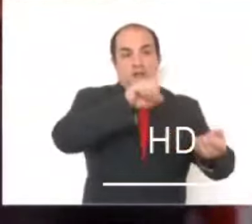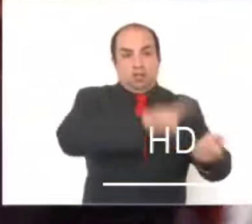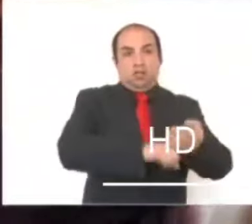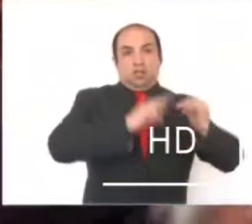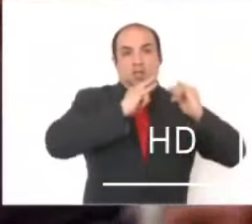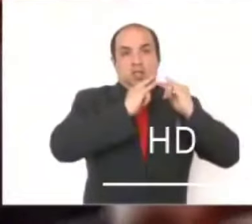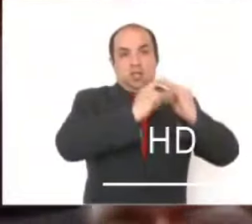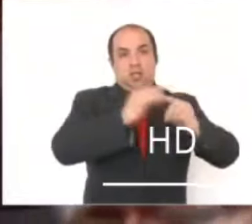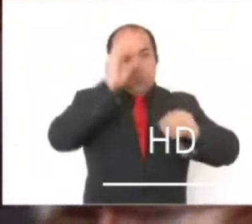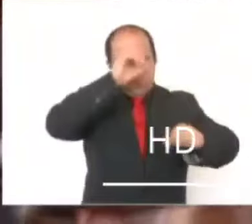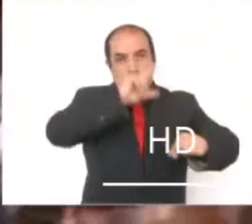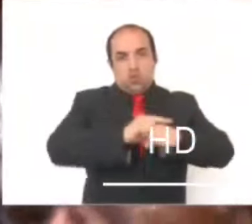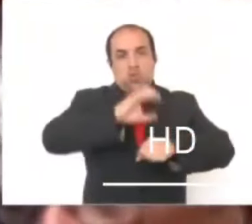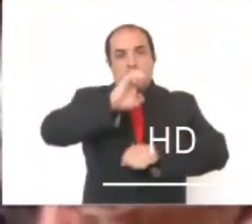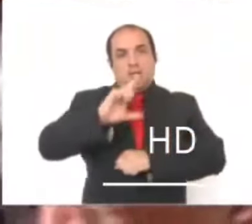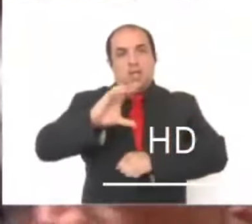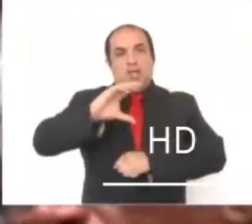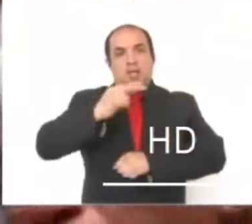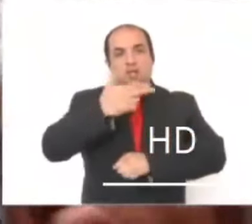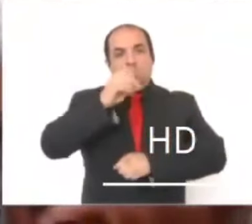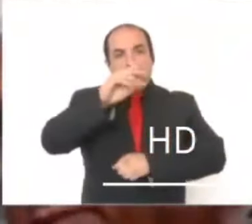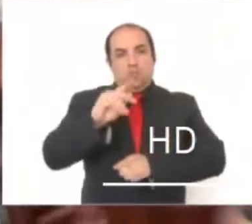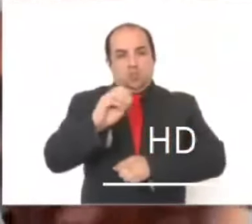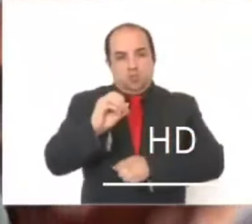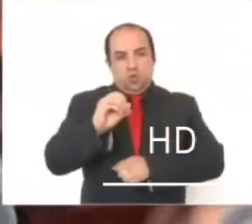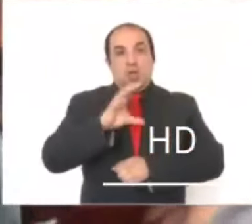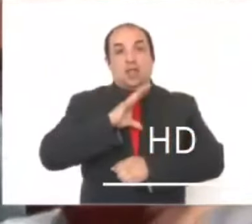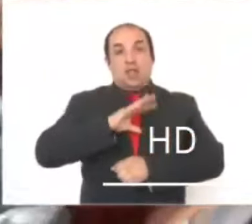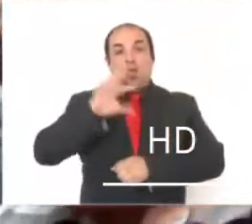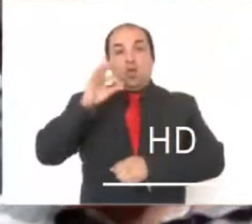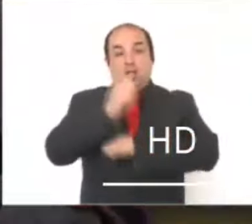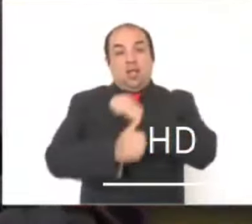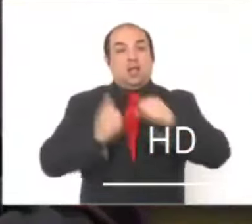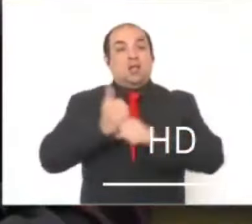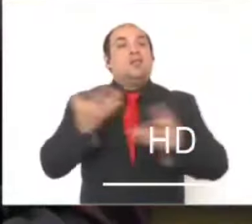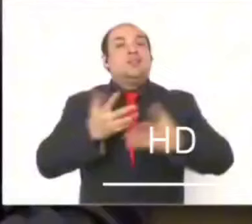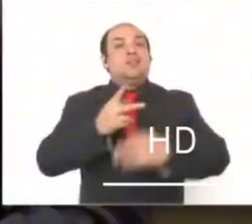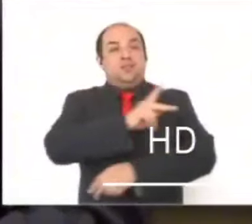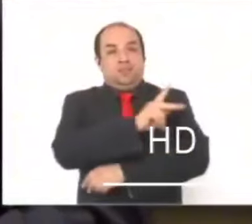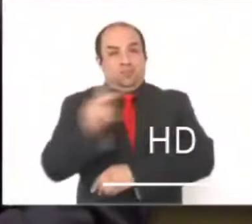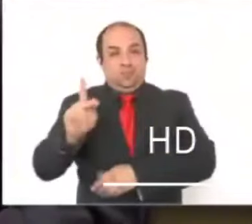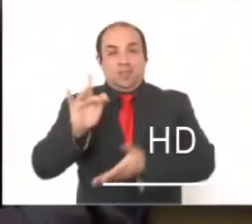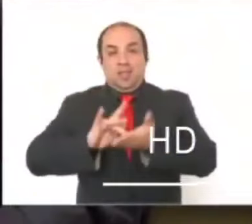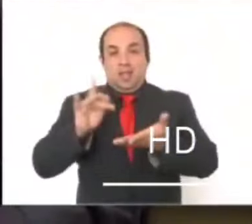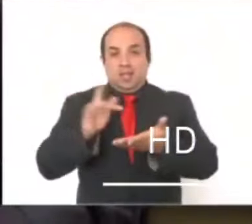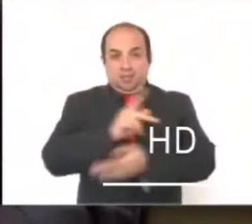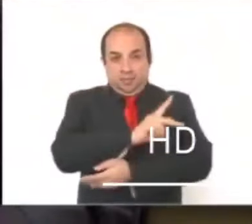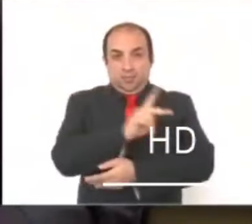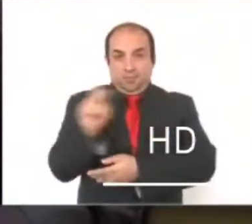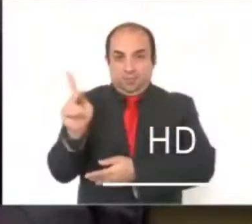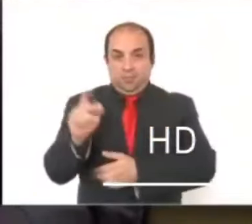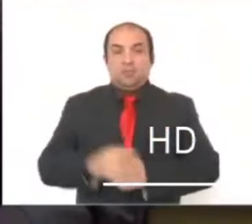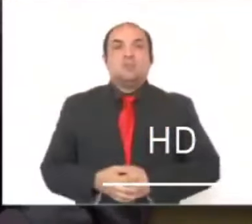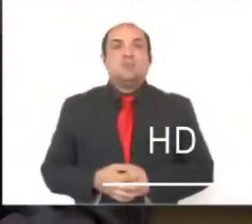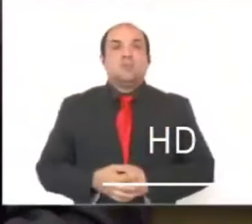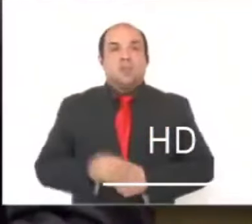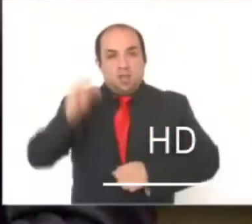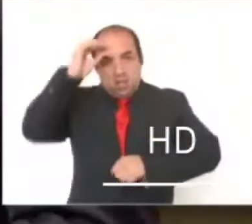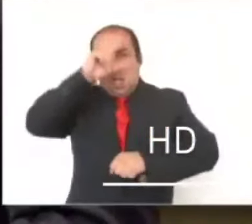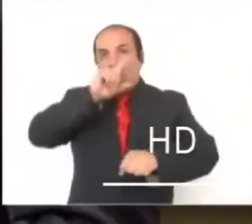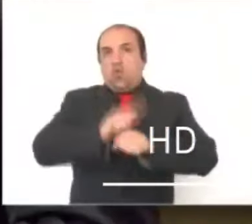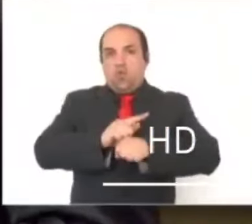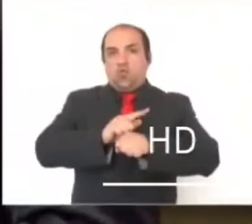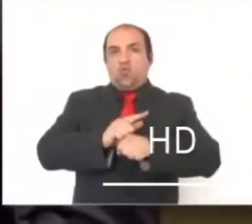Chopo, ha hecho en estas 4 décadas. Gracias a ustedes, la